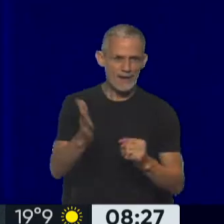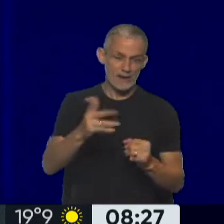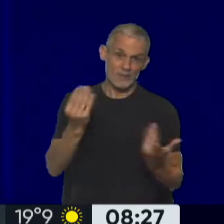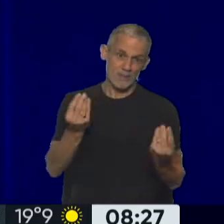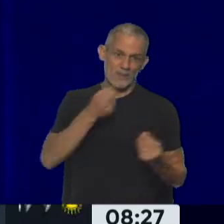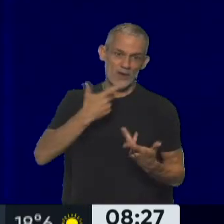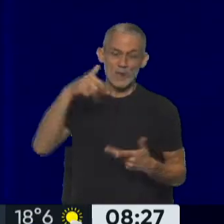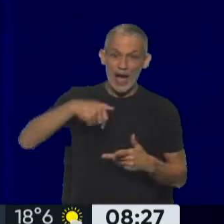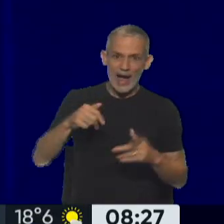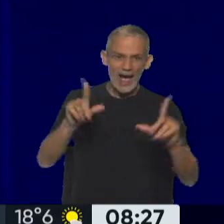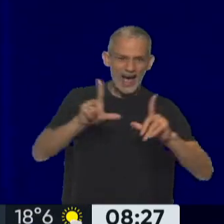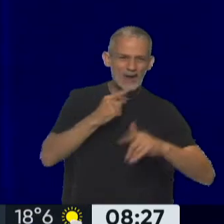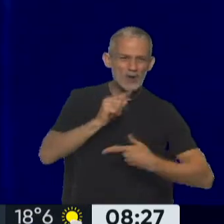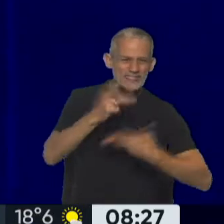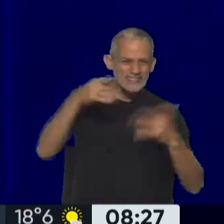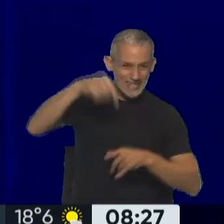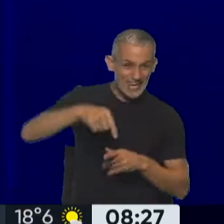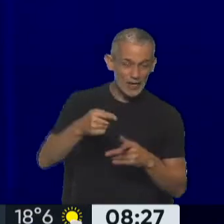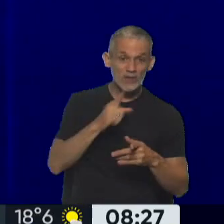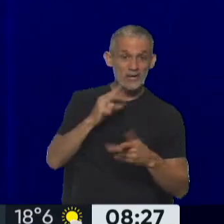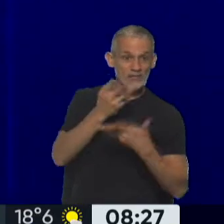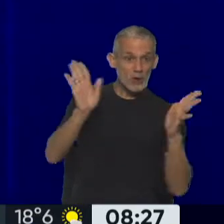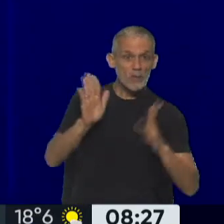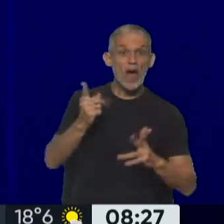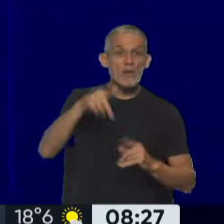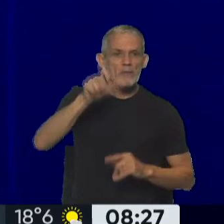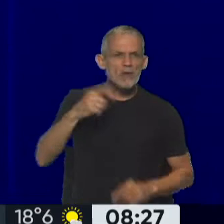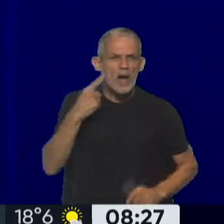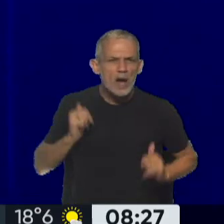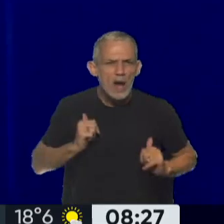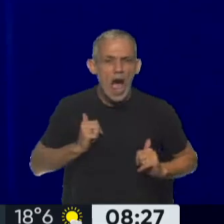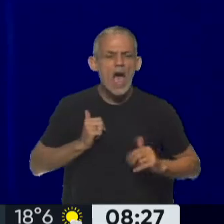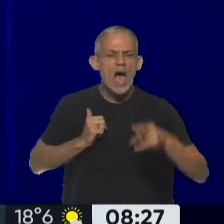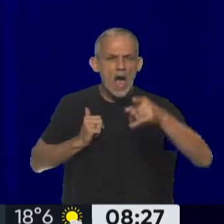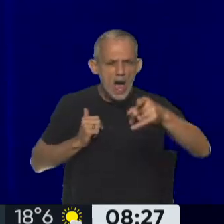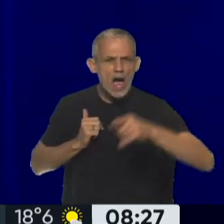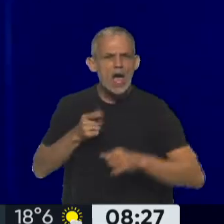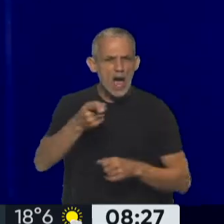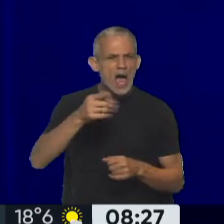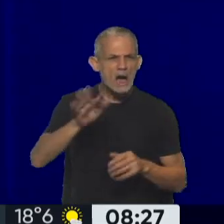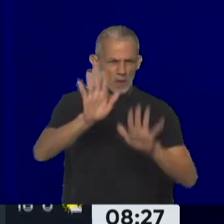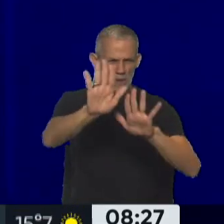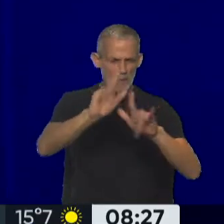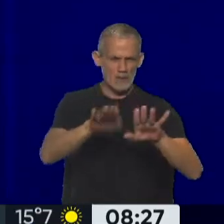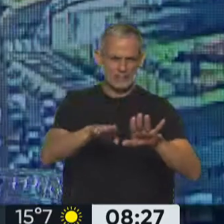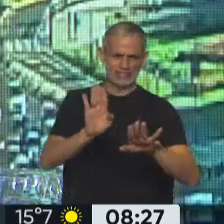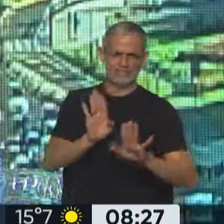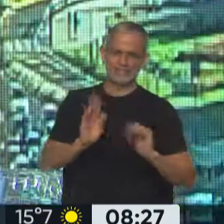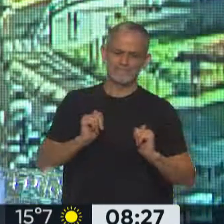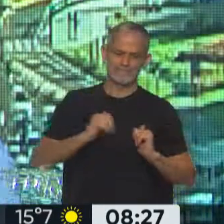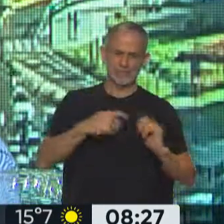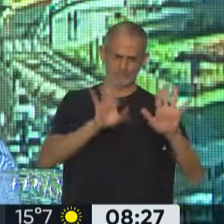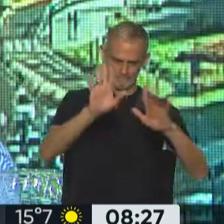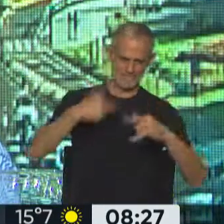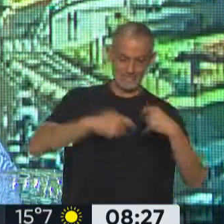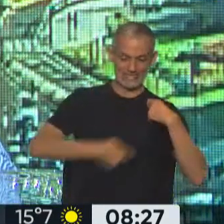aquí en este noticiero Y seguramente en este noticiero alguien está escuchando lo Y dice Bueno voy a levantar la patita del acelerador me voy a poner el